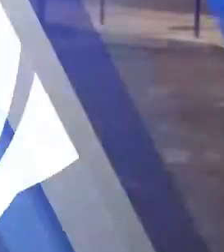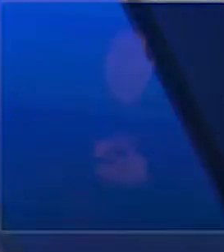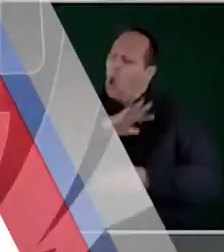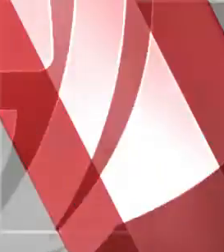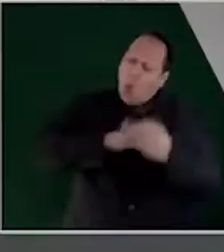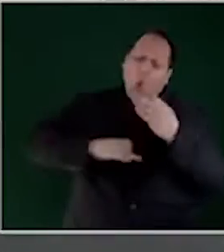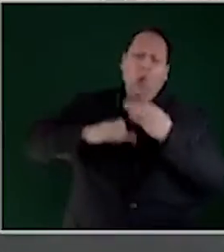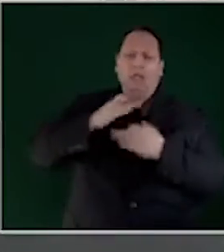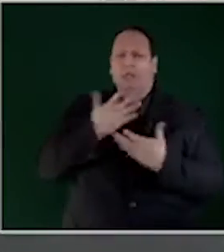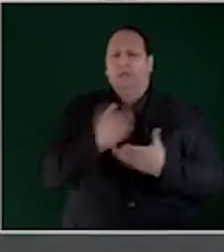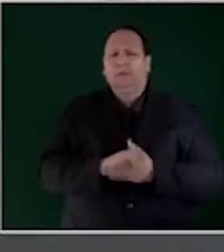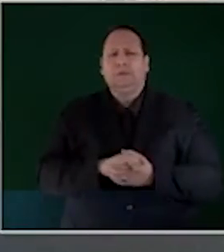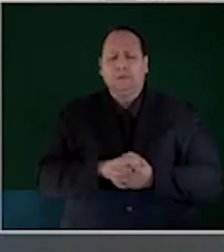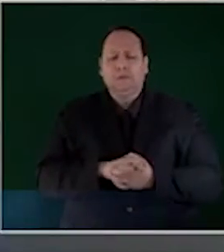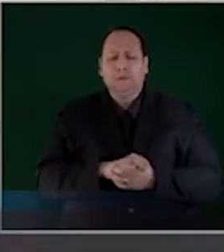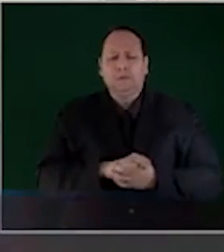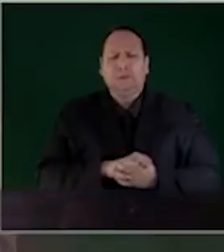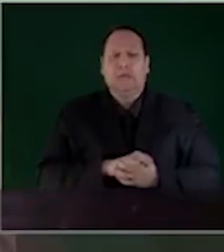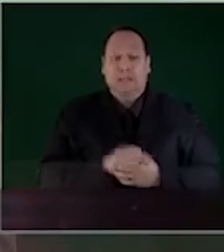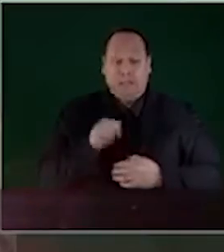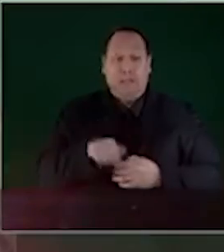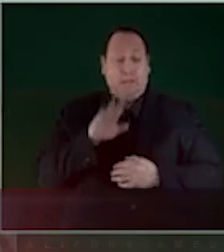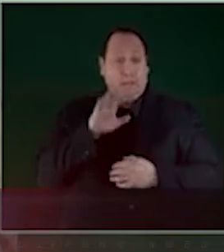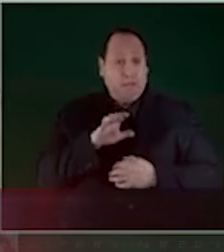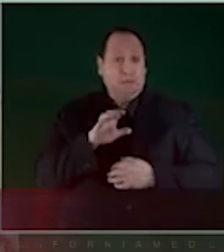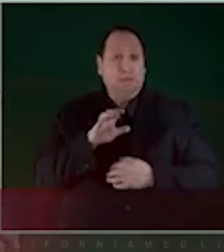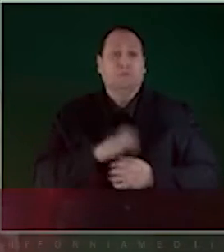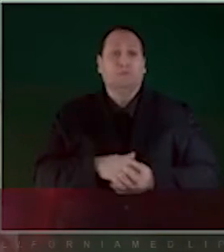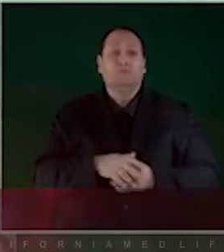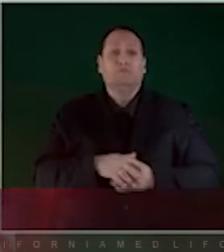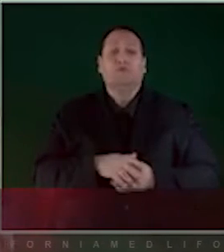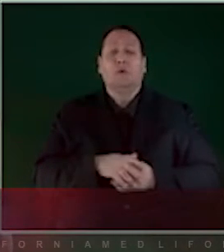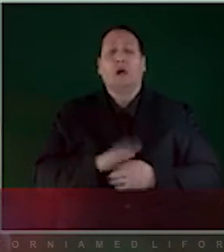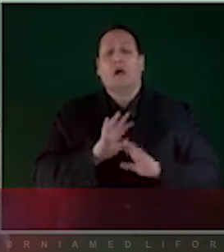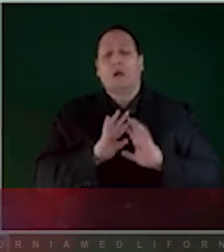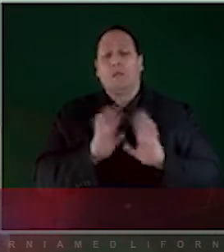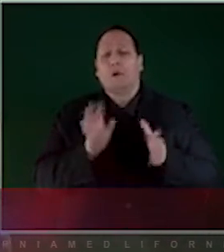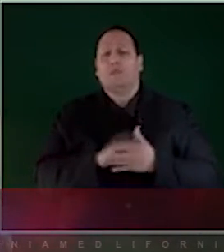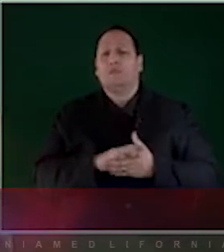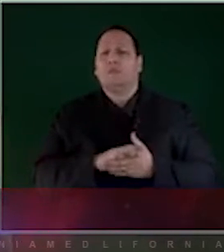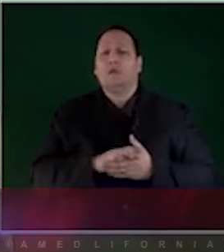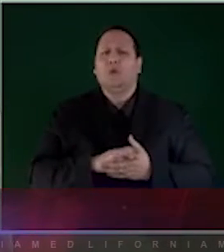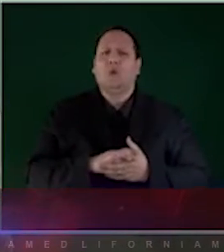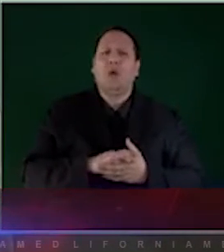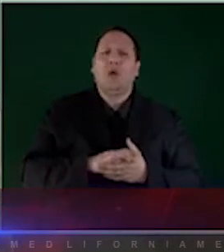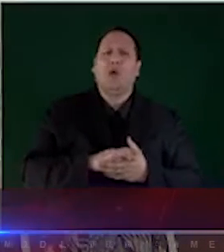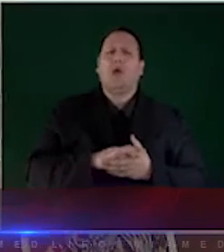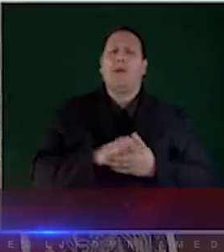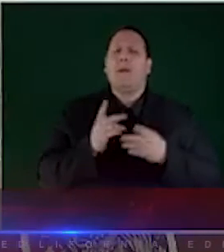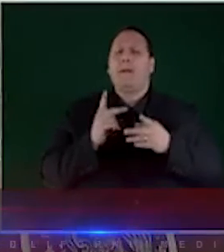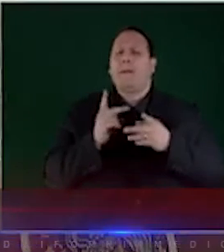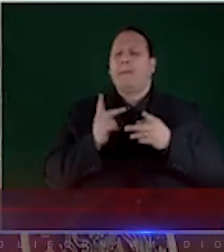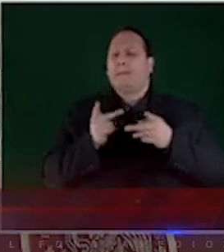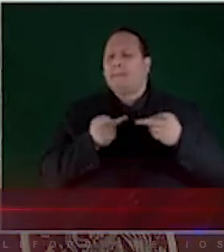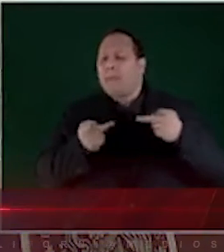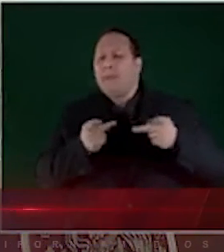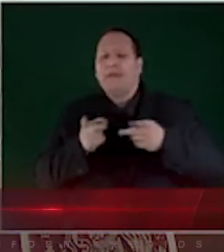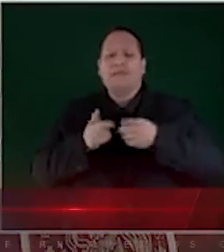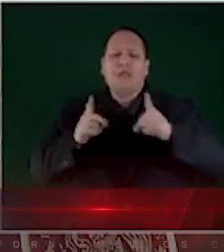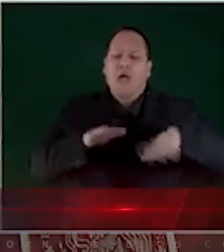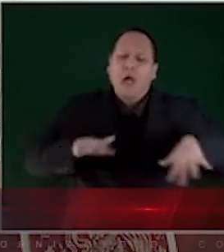lo largo del territorio aquí en Baja California se está aplicando el Plan de Desarrollo